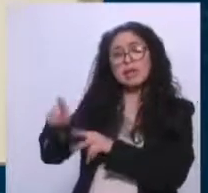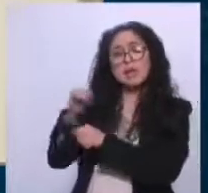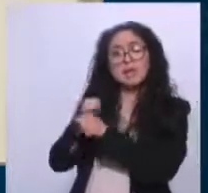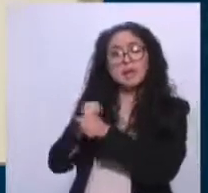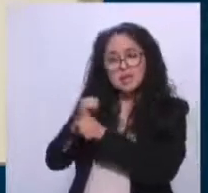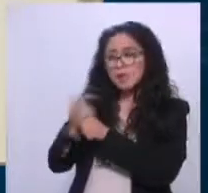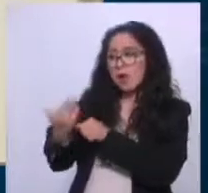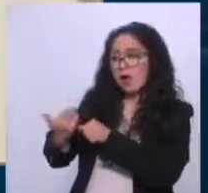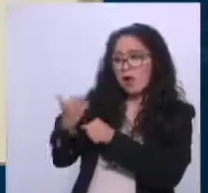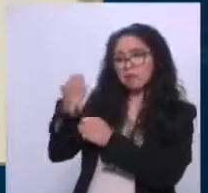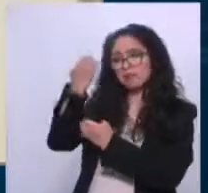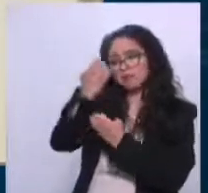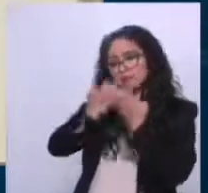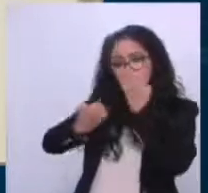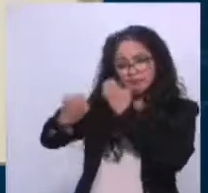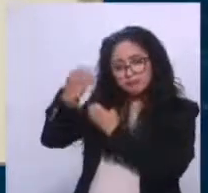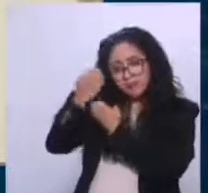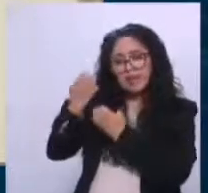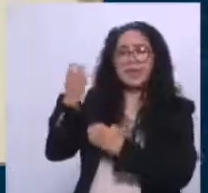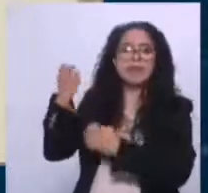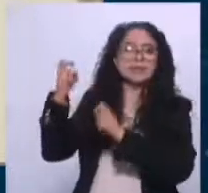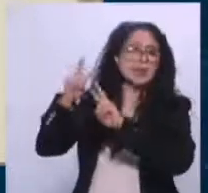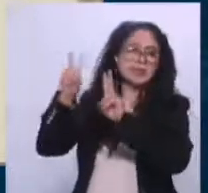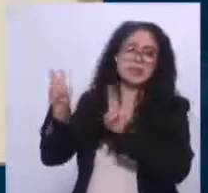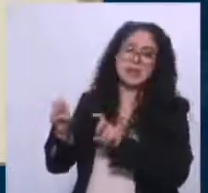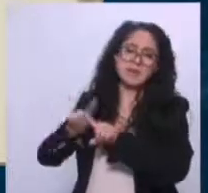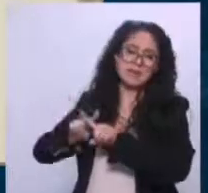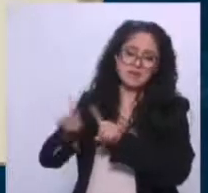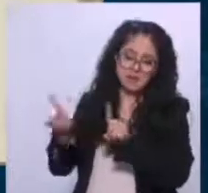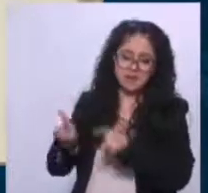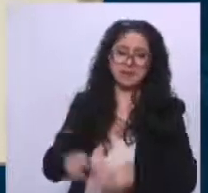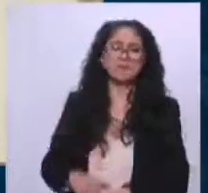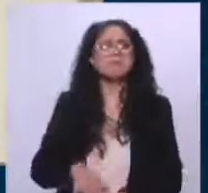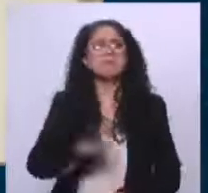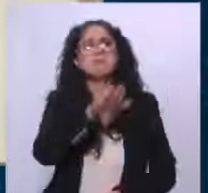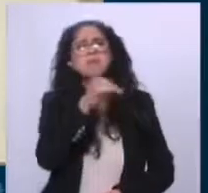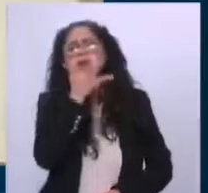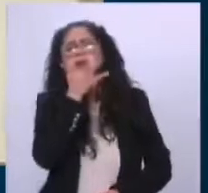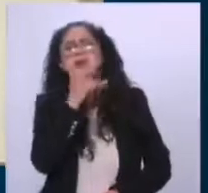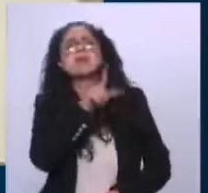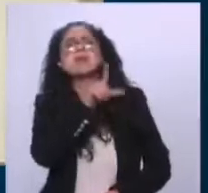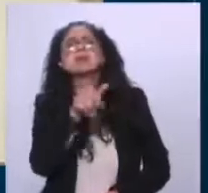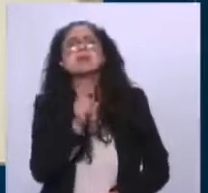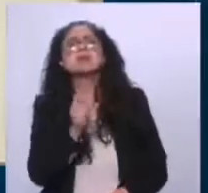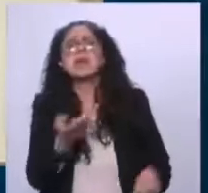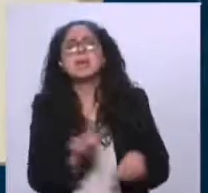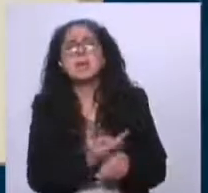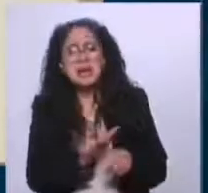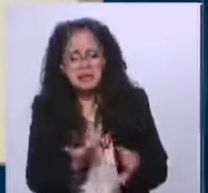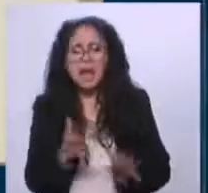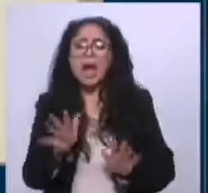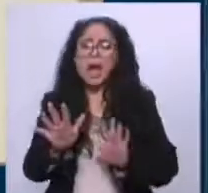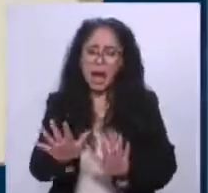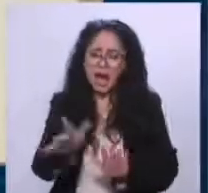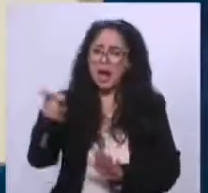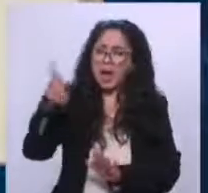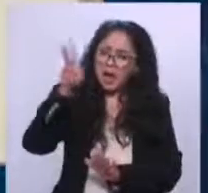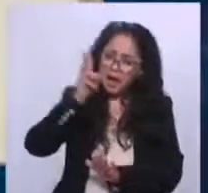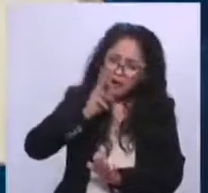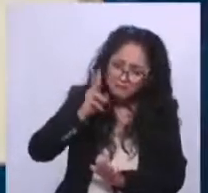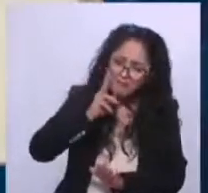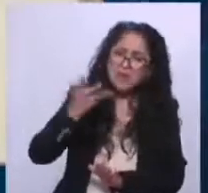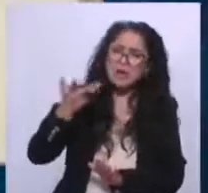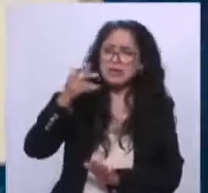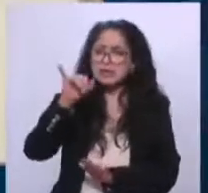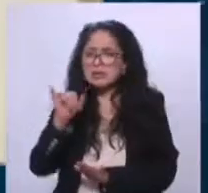previa. Por eso es totalmente diferente. Ahí sigue el tema de la prisión, como lo comentaba en el sistema inquisitivo de corte tradicional, el